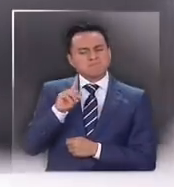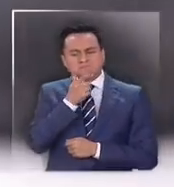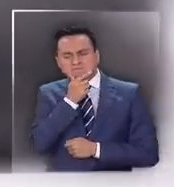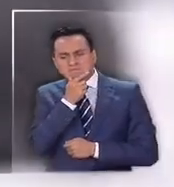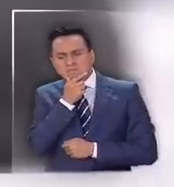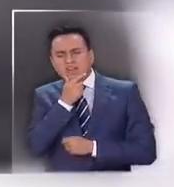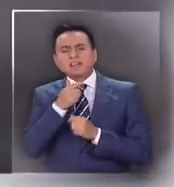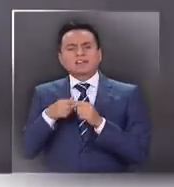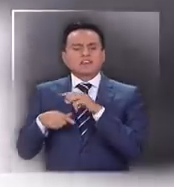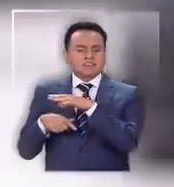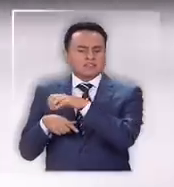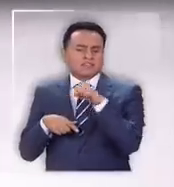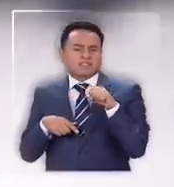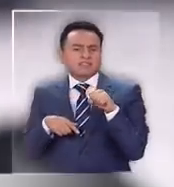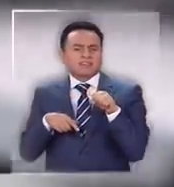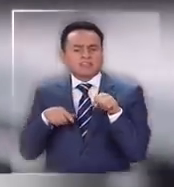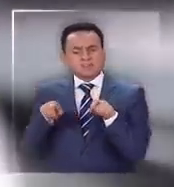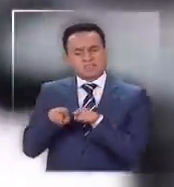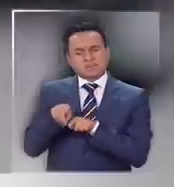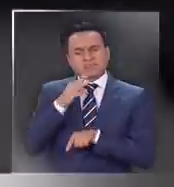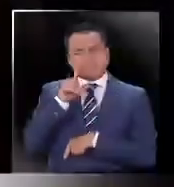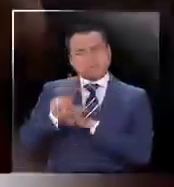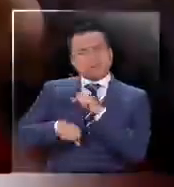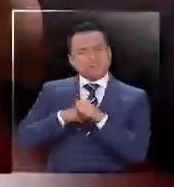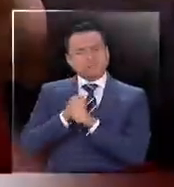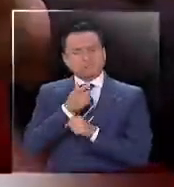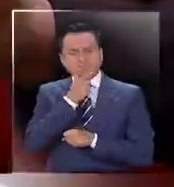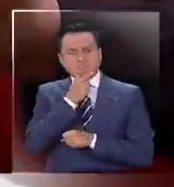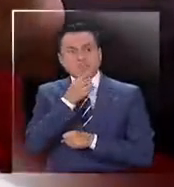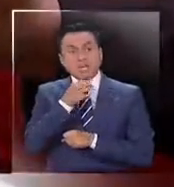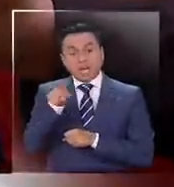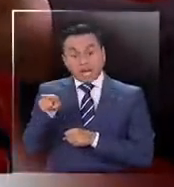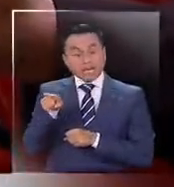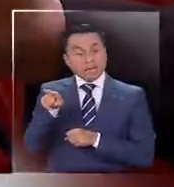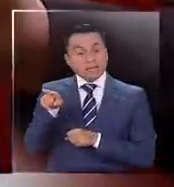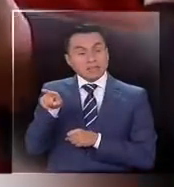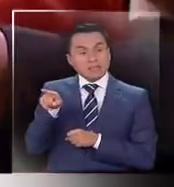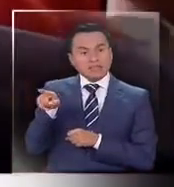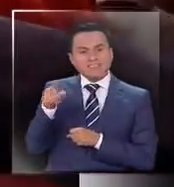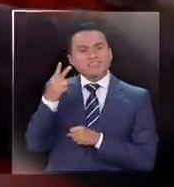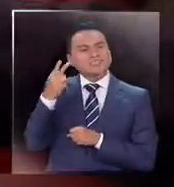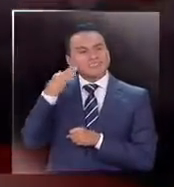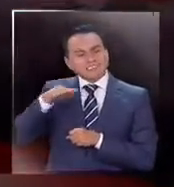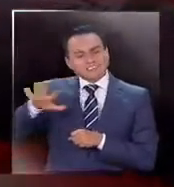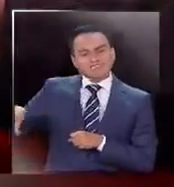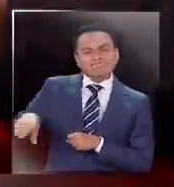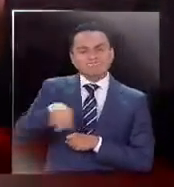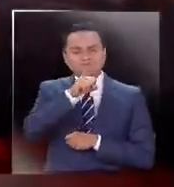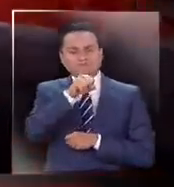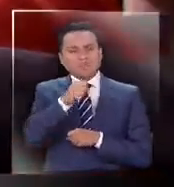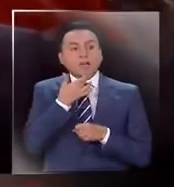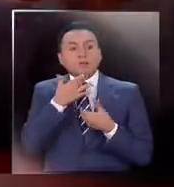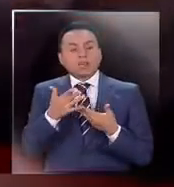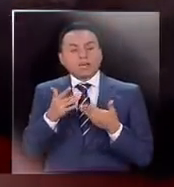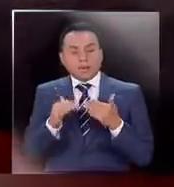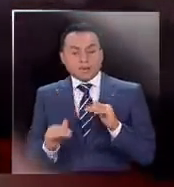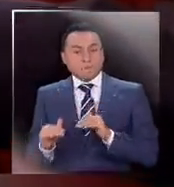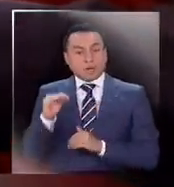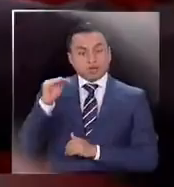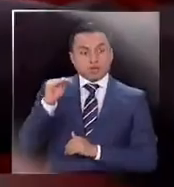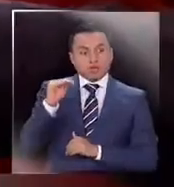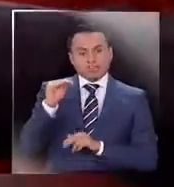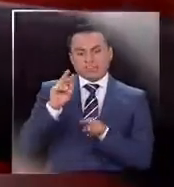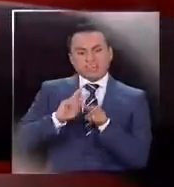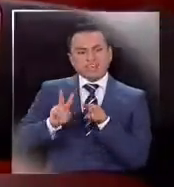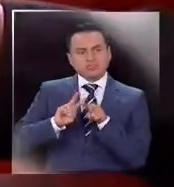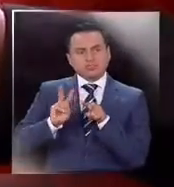al cuidado de la pequeña y su hermana de 7 años. A ella le quitaron a las dos niñas porque la mayor le